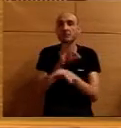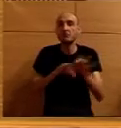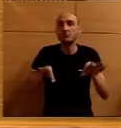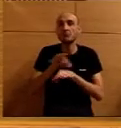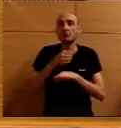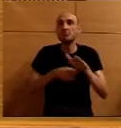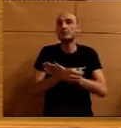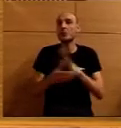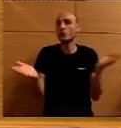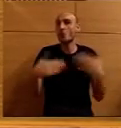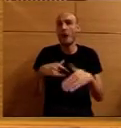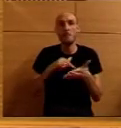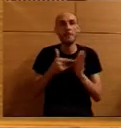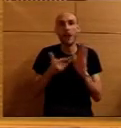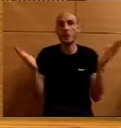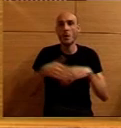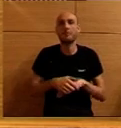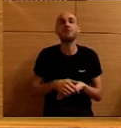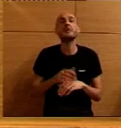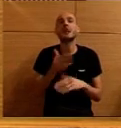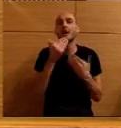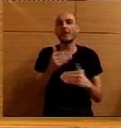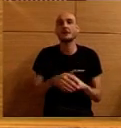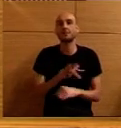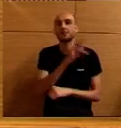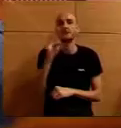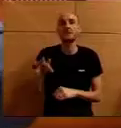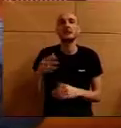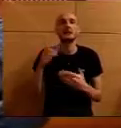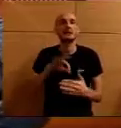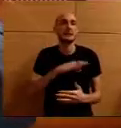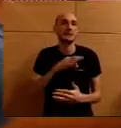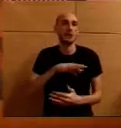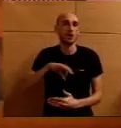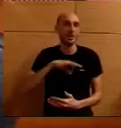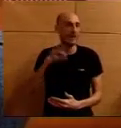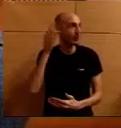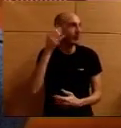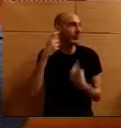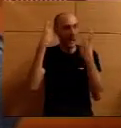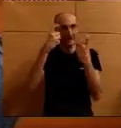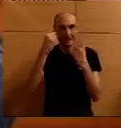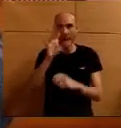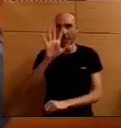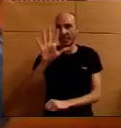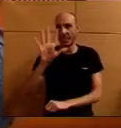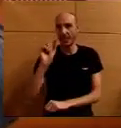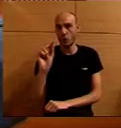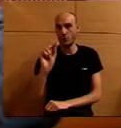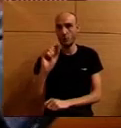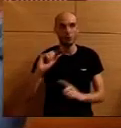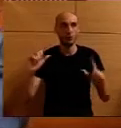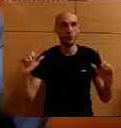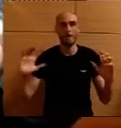Gràcies, senyor Segarra. Senyora diputada. Sí, voy a ver si consigo hacerlo en 5 minutos. ¿Es el tiempo que